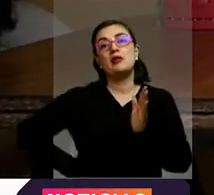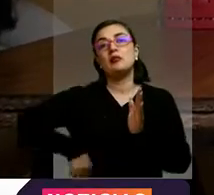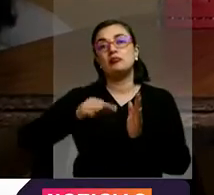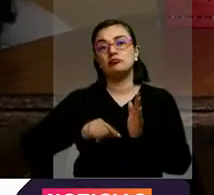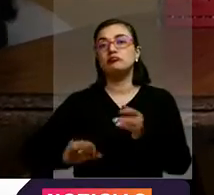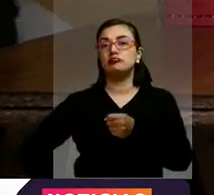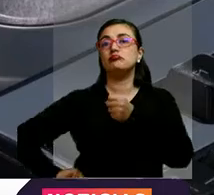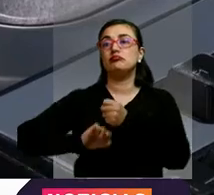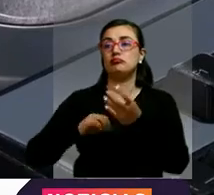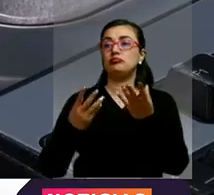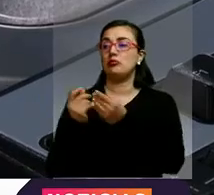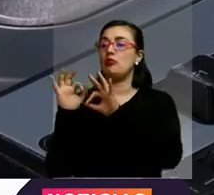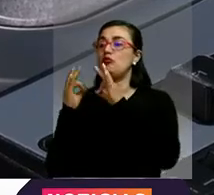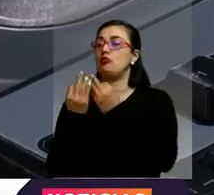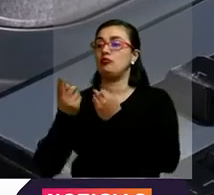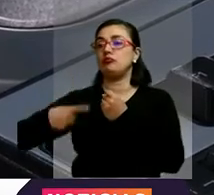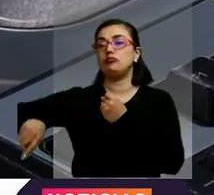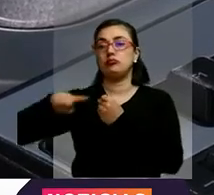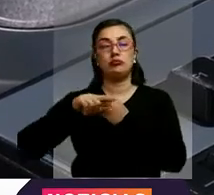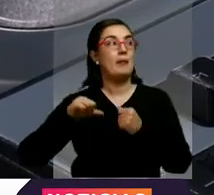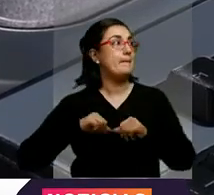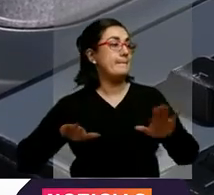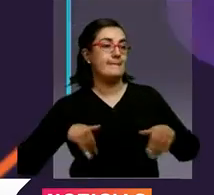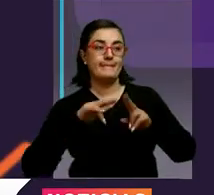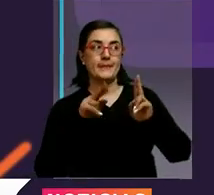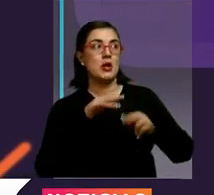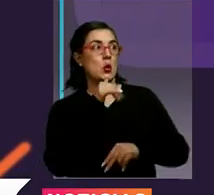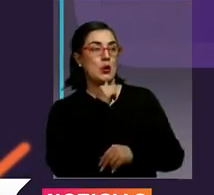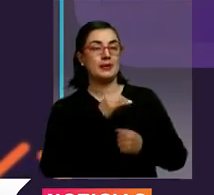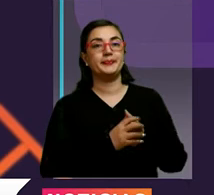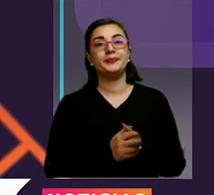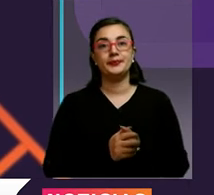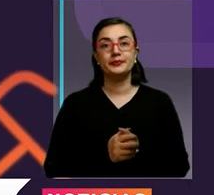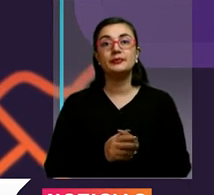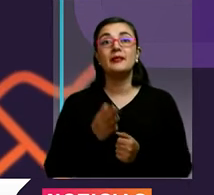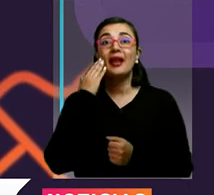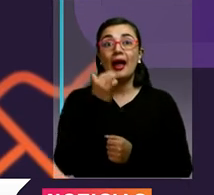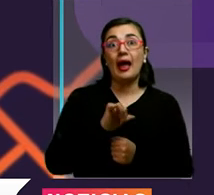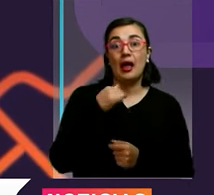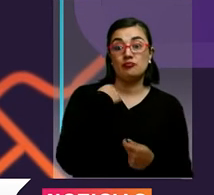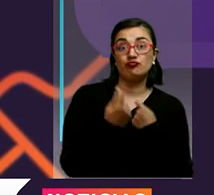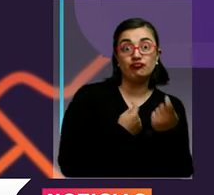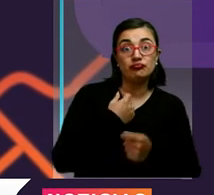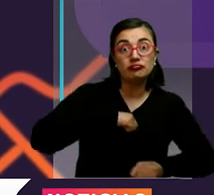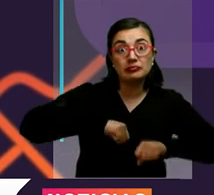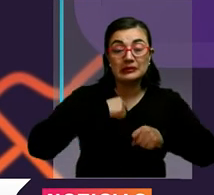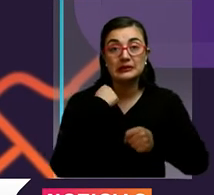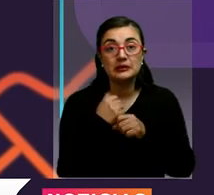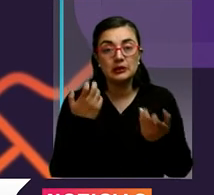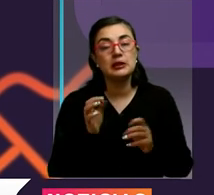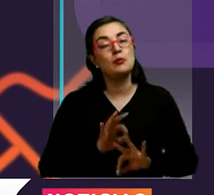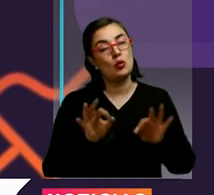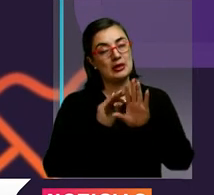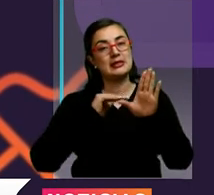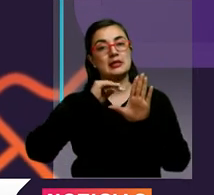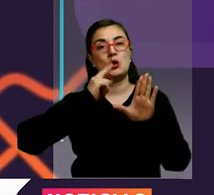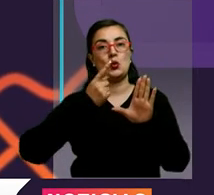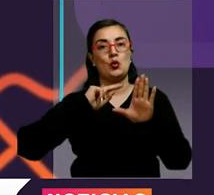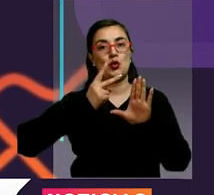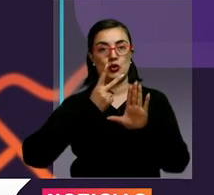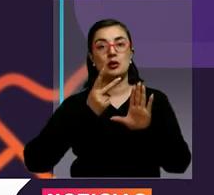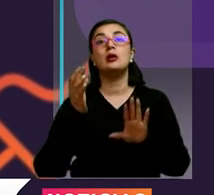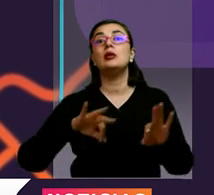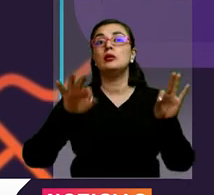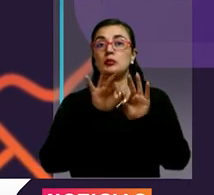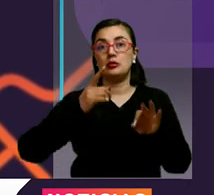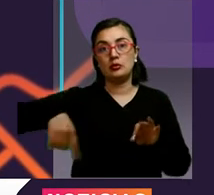núcleo familiar con el que vive no cuenta con servicio de internet. Las mujeres emprendedoras también deberán ser de estrato 1 o 2, tener un equipo móvil